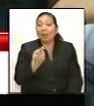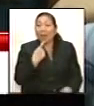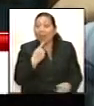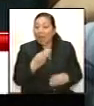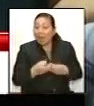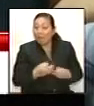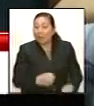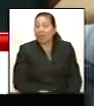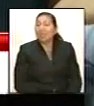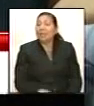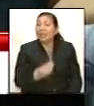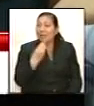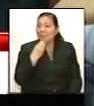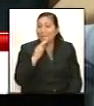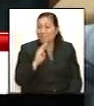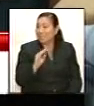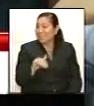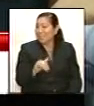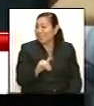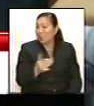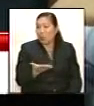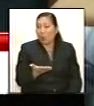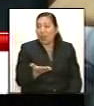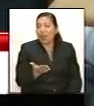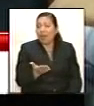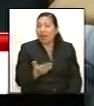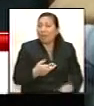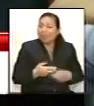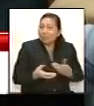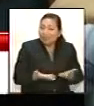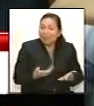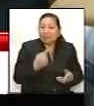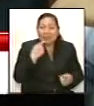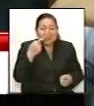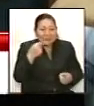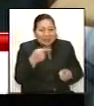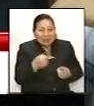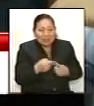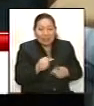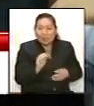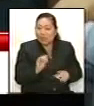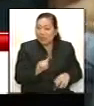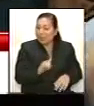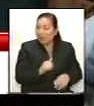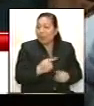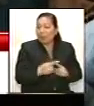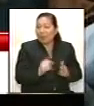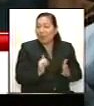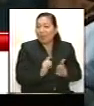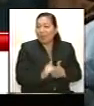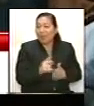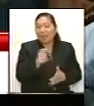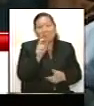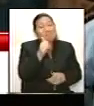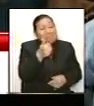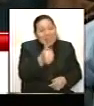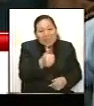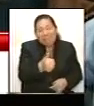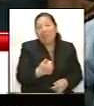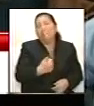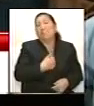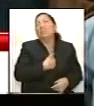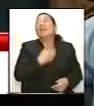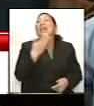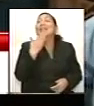cuentas y el mensaje es el mismo, las proposiciones, insultos, amenazas son las mismas, por ende es la misma persona, pero ¿quién